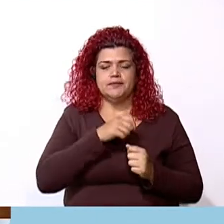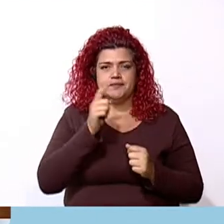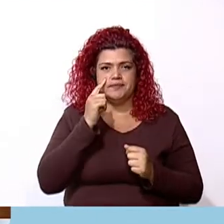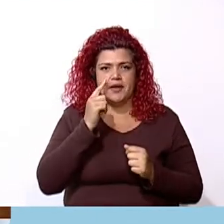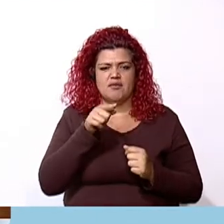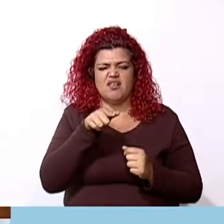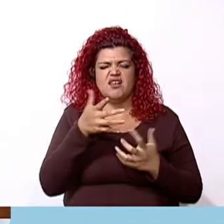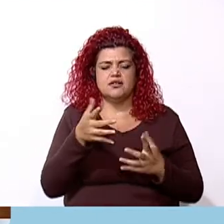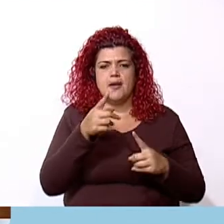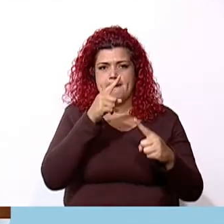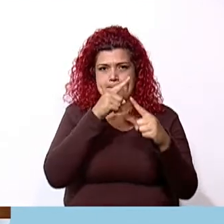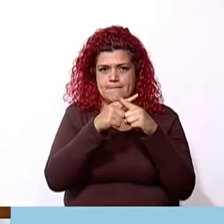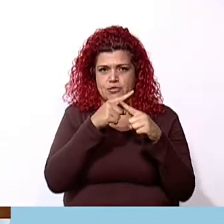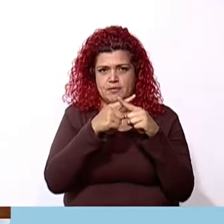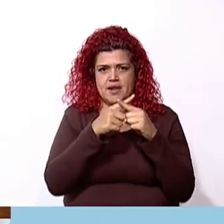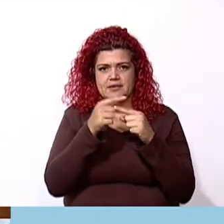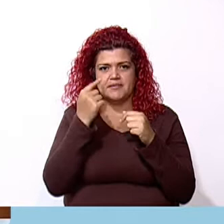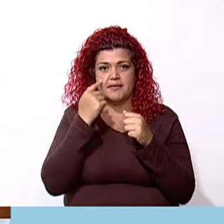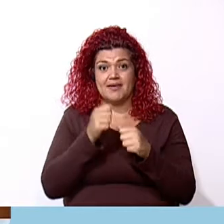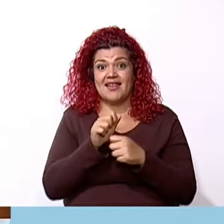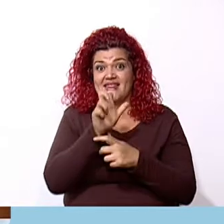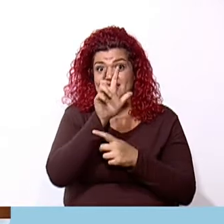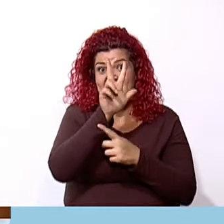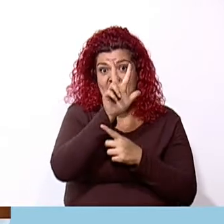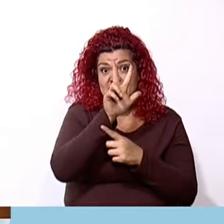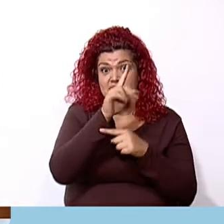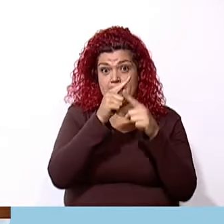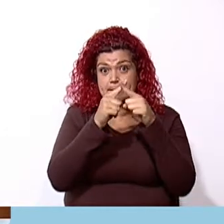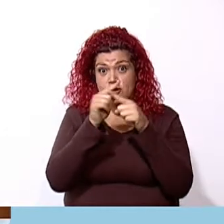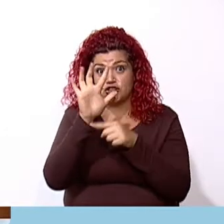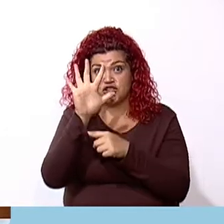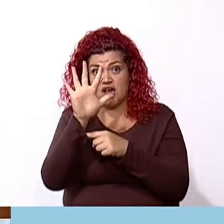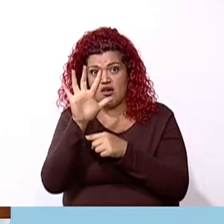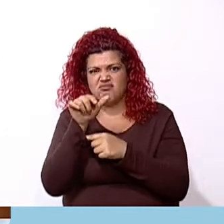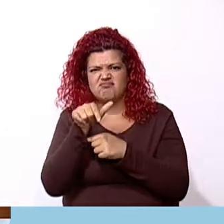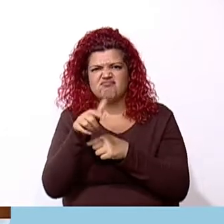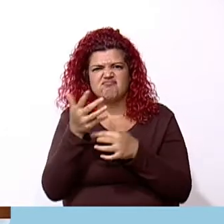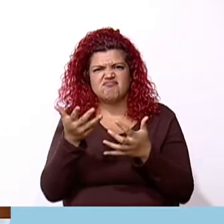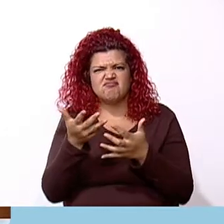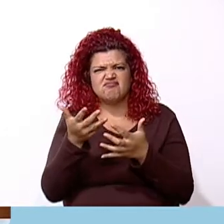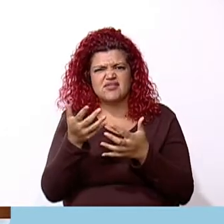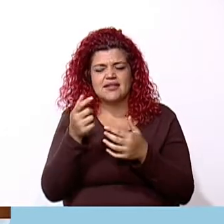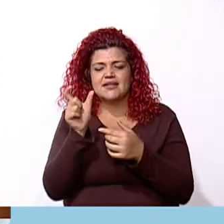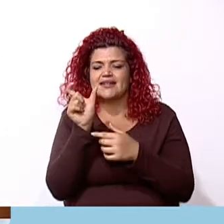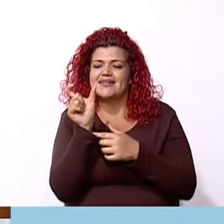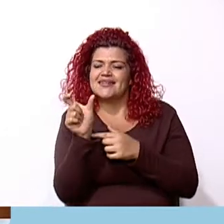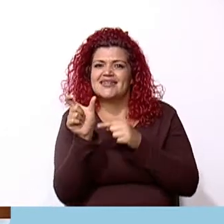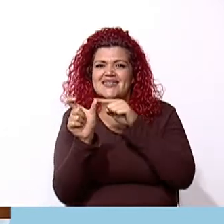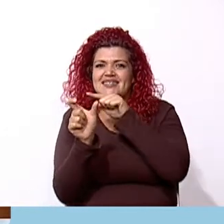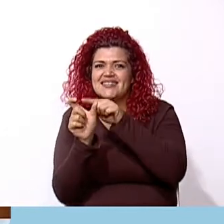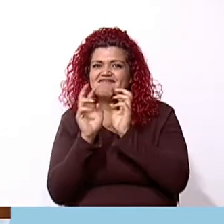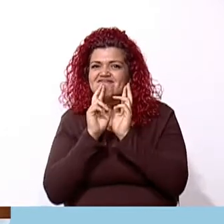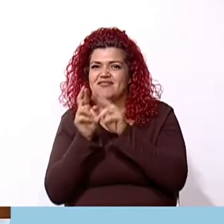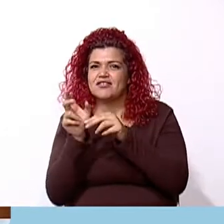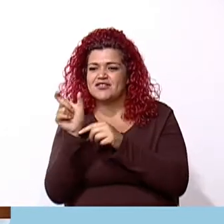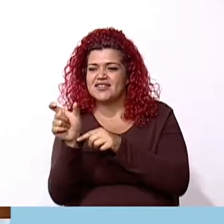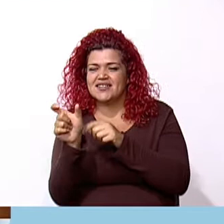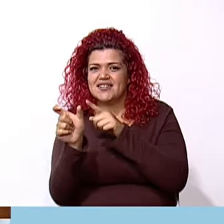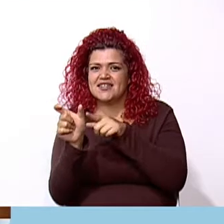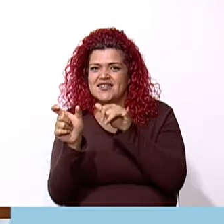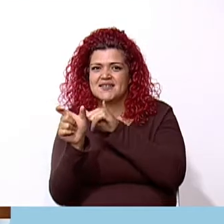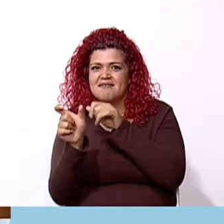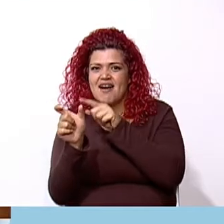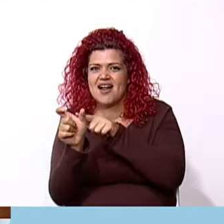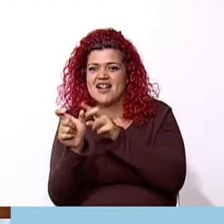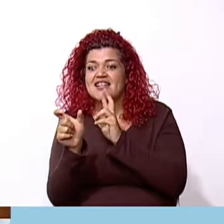multiplicación, 3 por 5, lo que quiere decir que el dividendo me va a dar